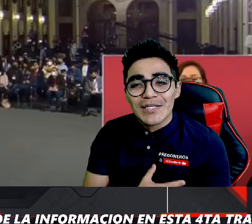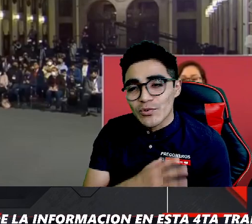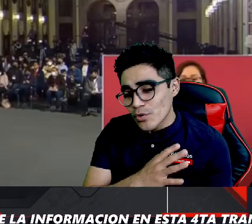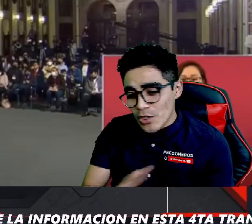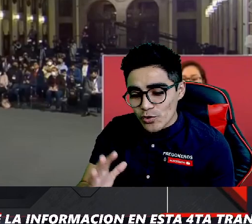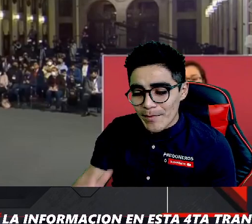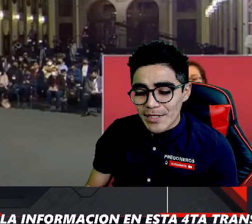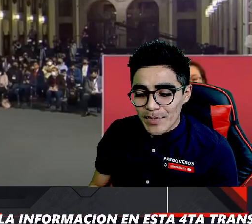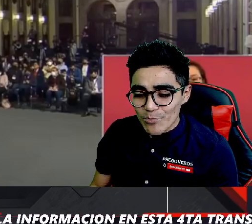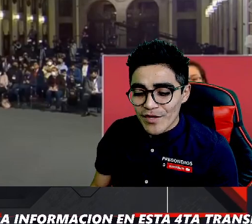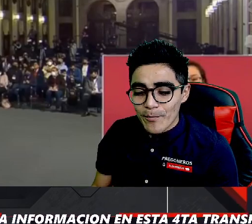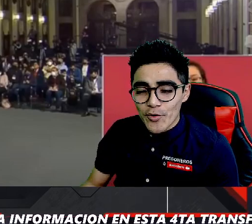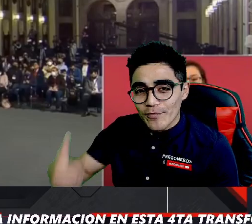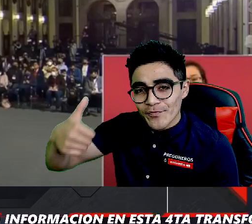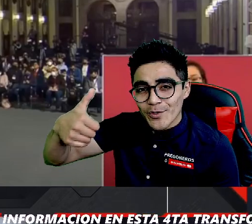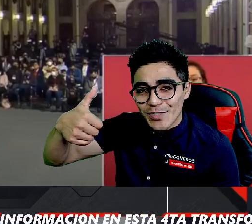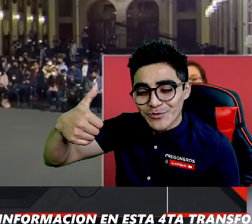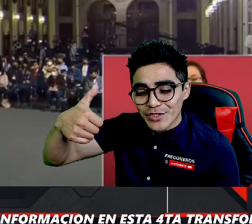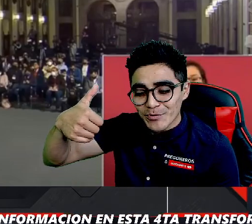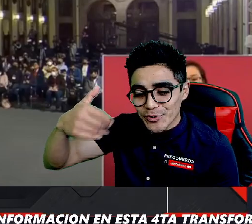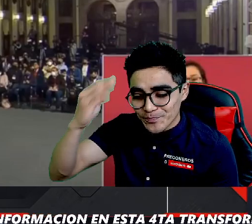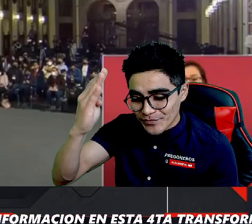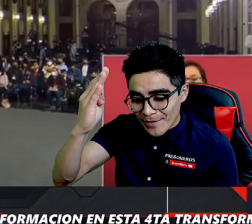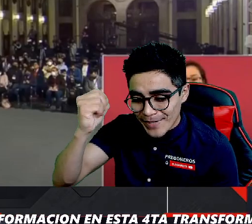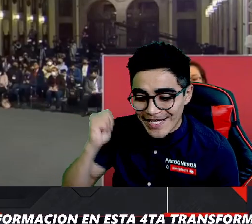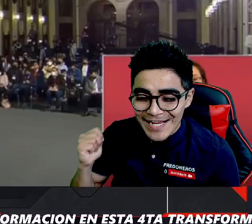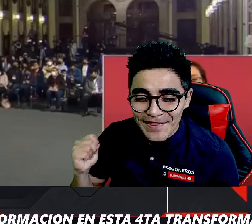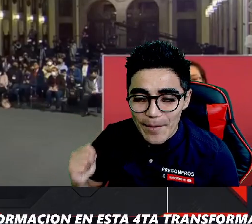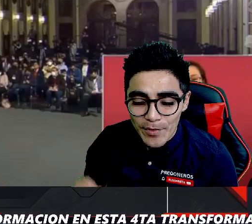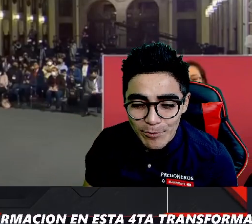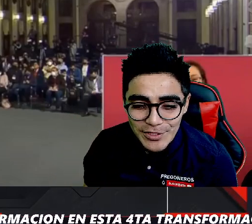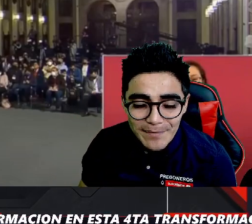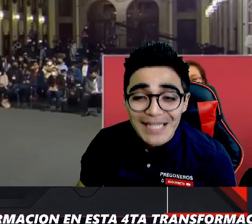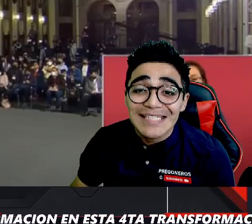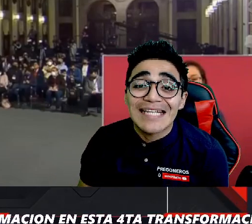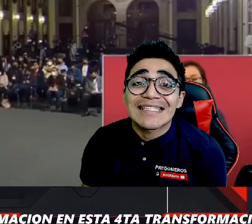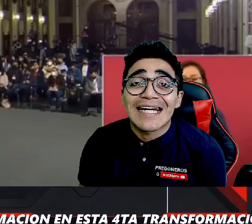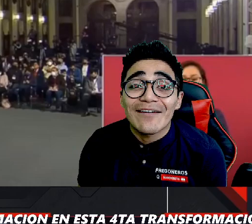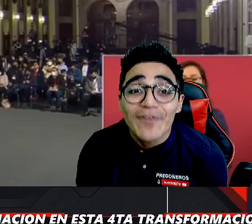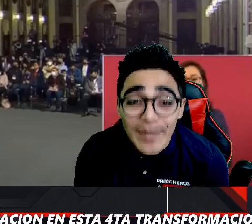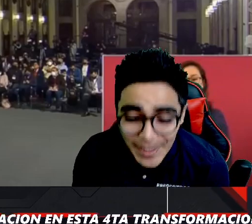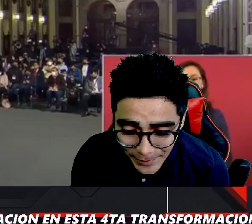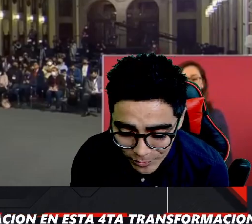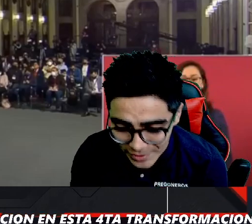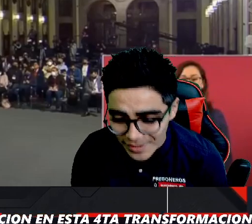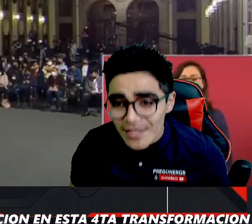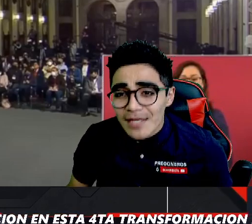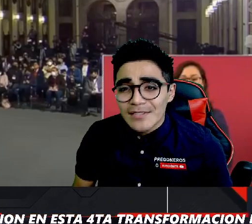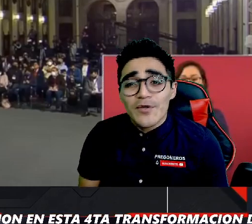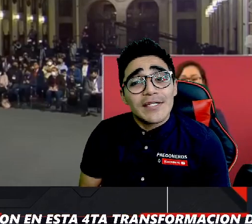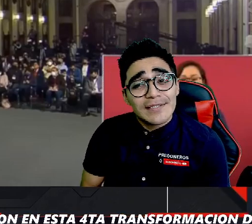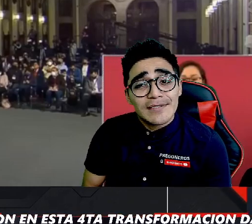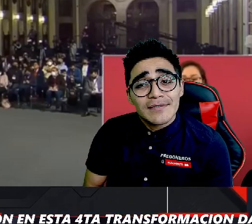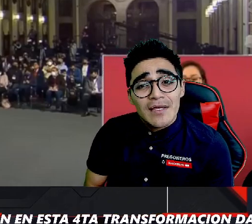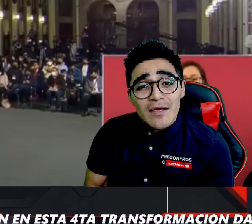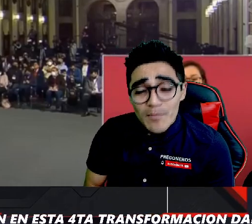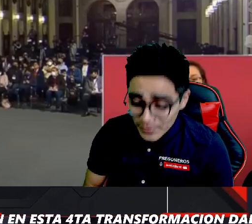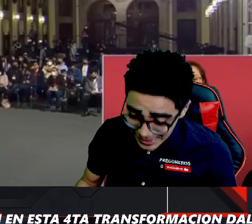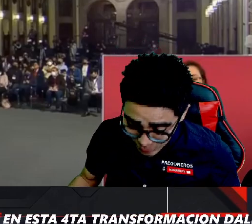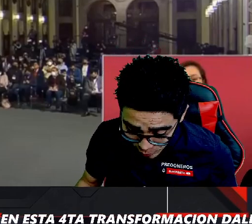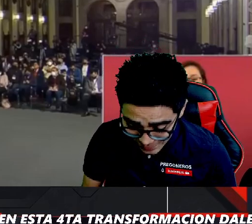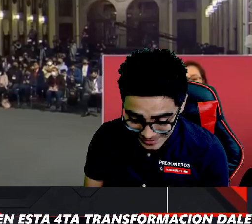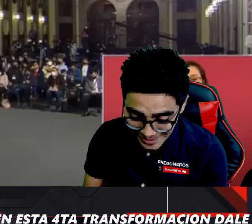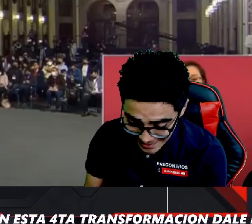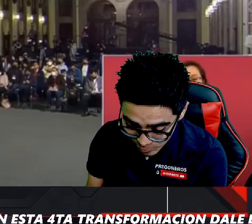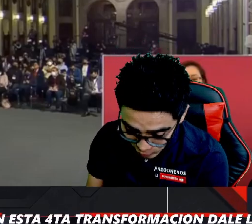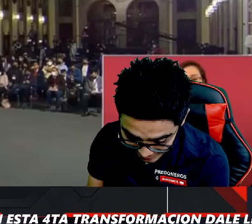por tu espacio. Solamente pedimos el apoyo con la suscripción para que cada día podamos ser más en esta gran familia pregonera. Señores, pues